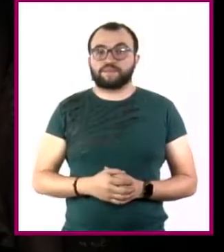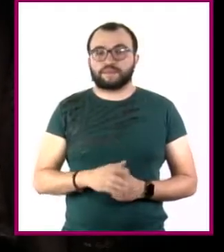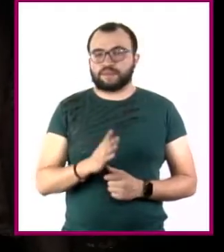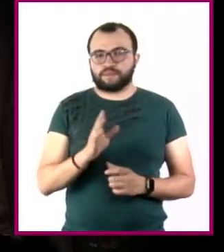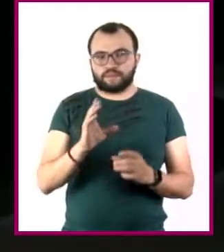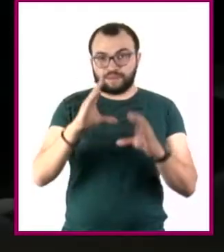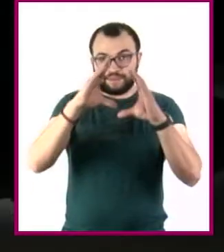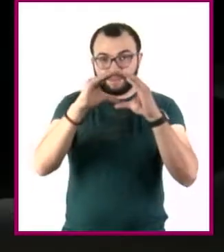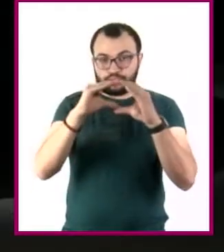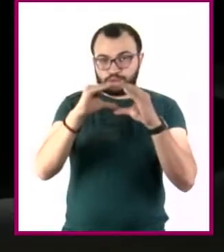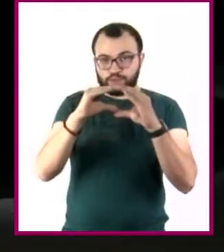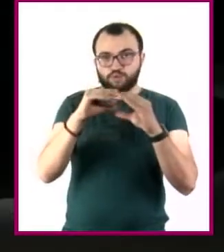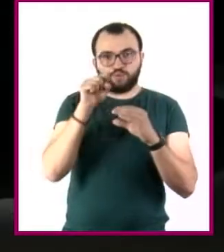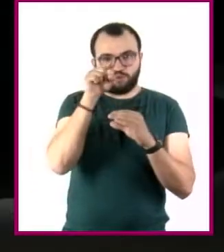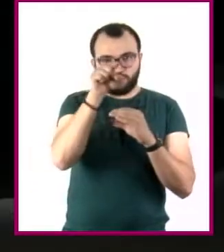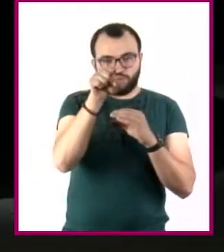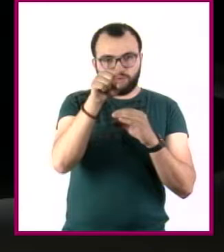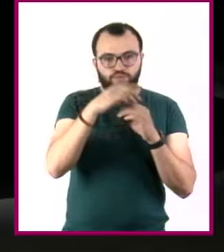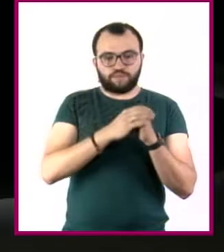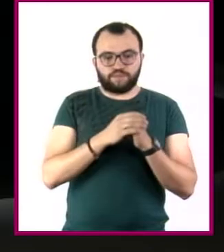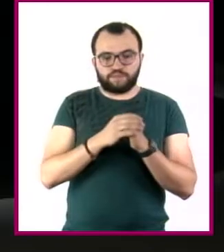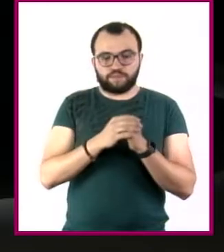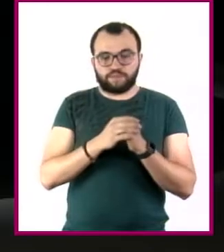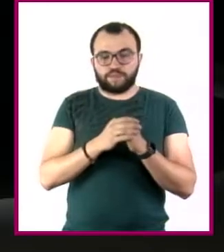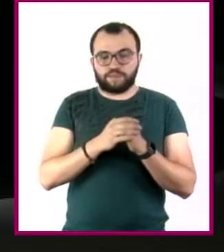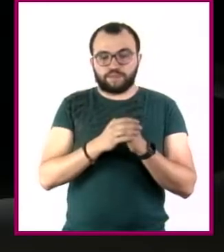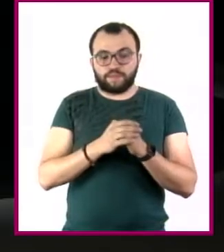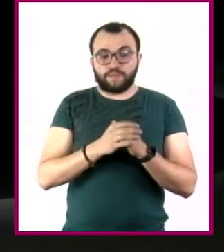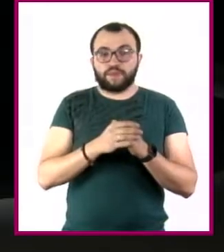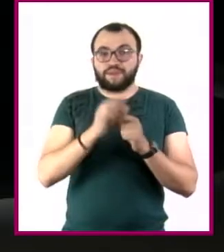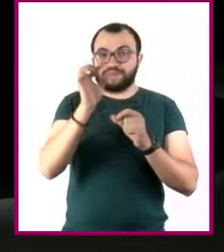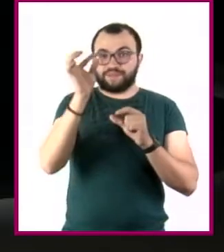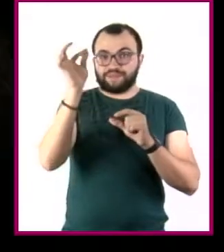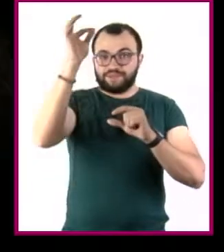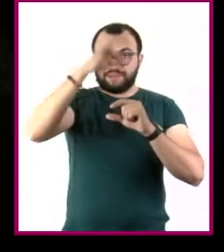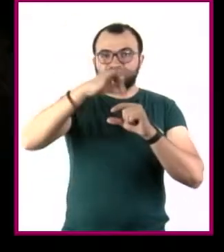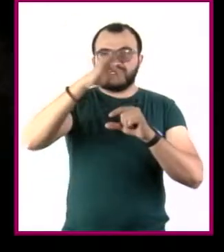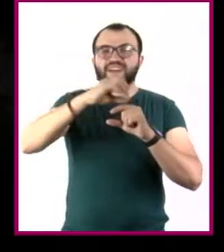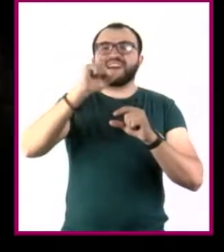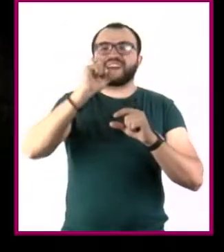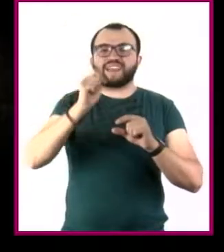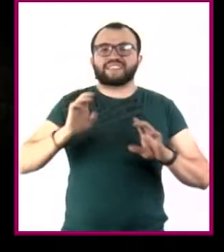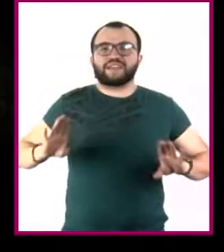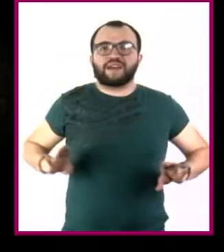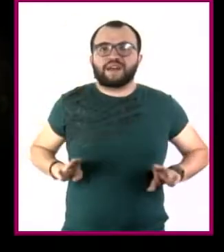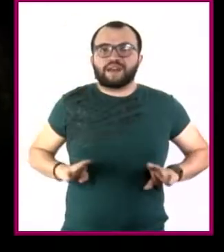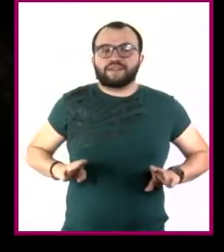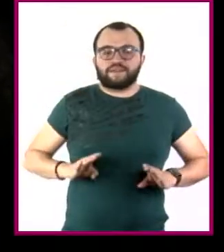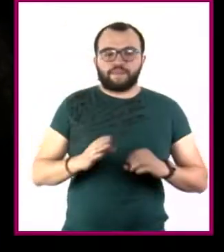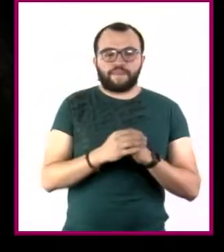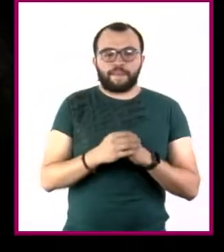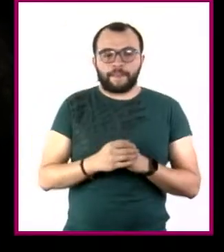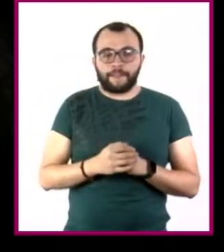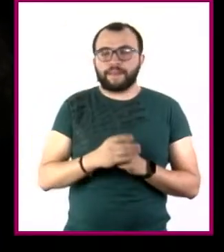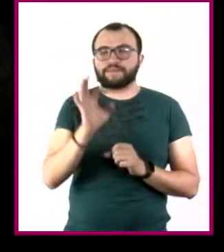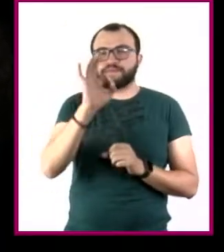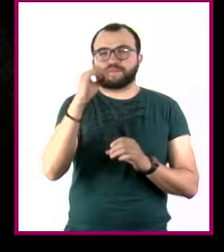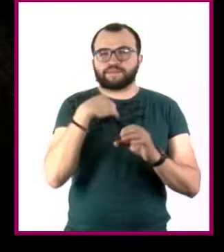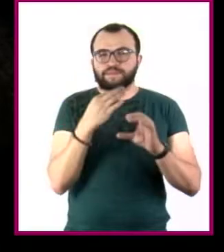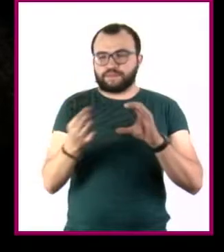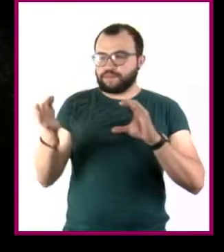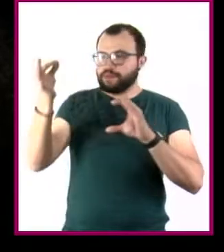tú. Y estas son propiedades. Si ponemos un alfiler en el